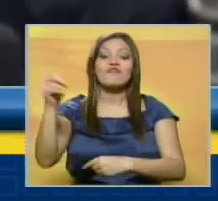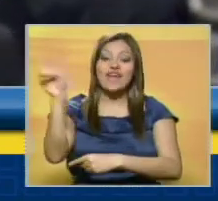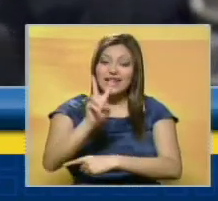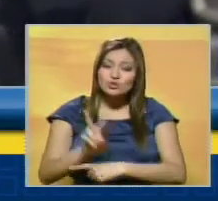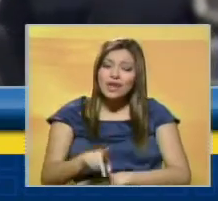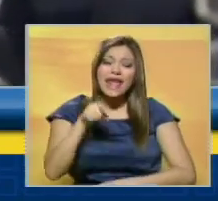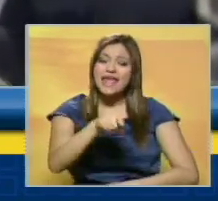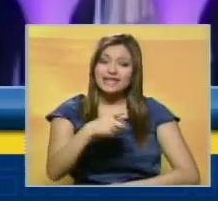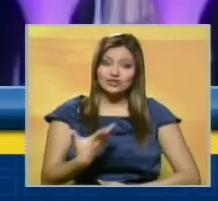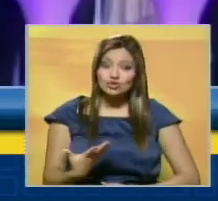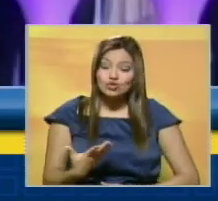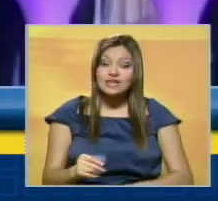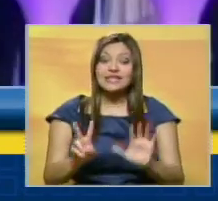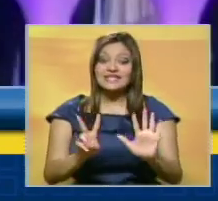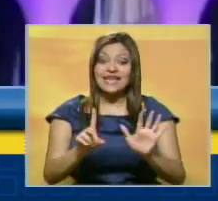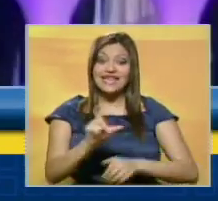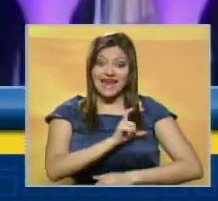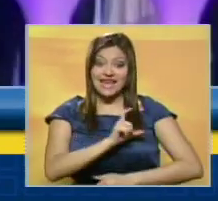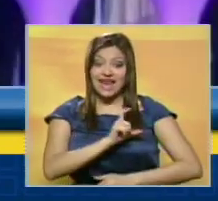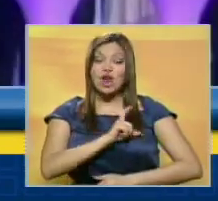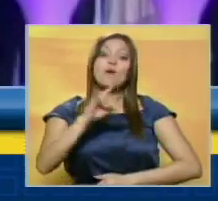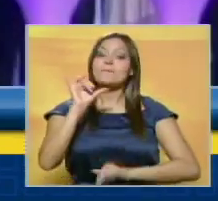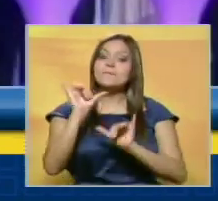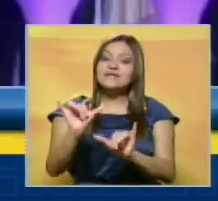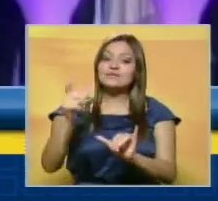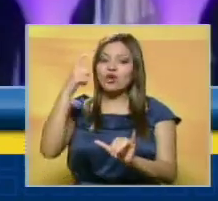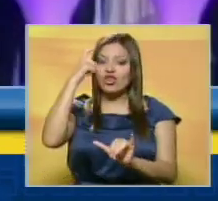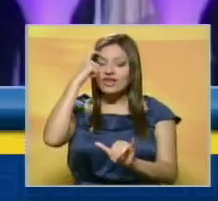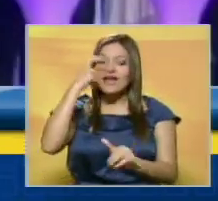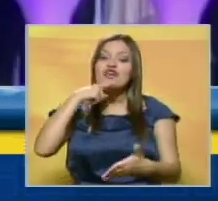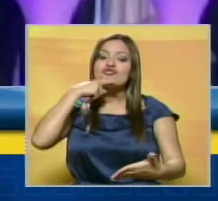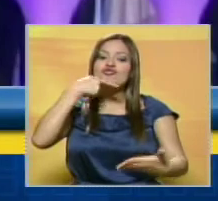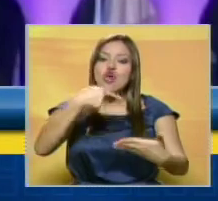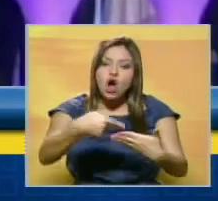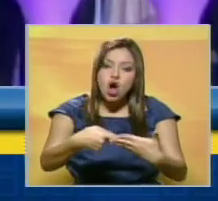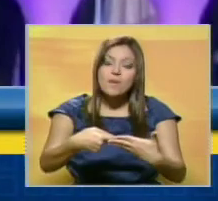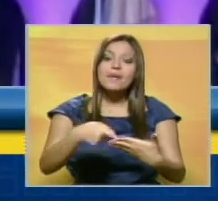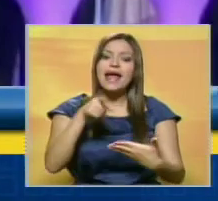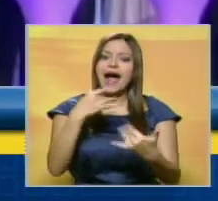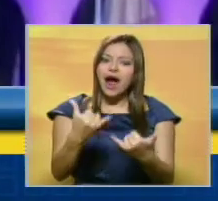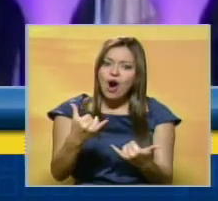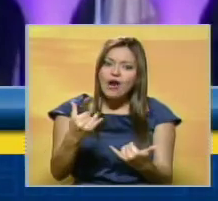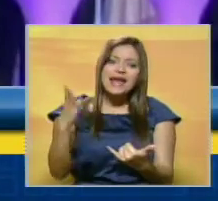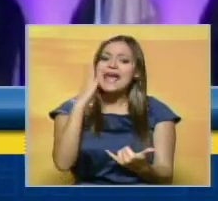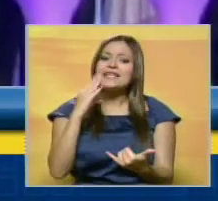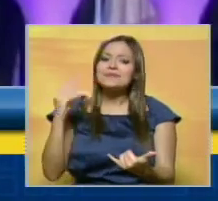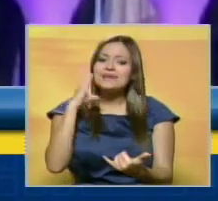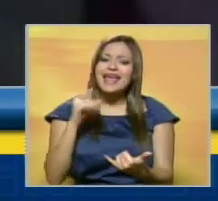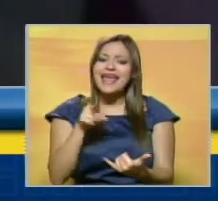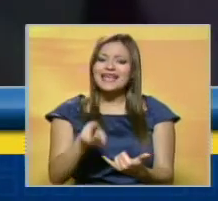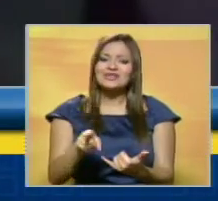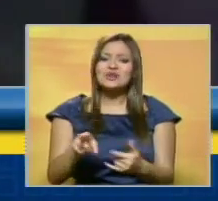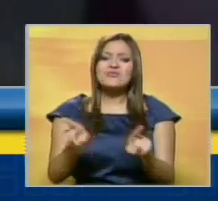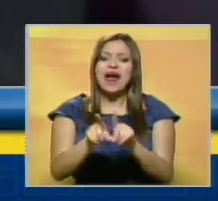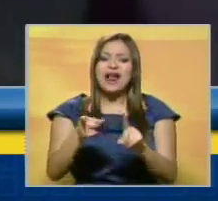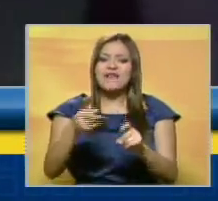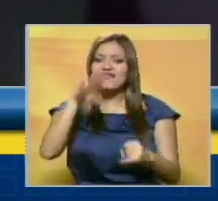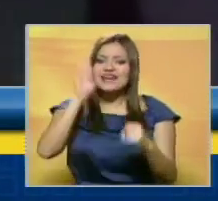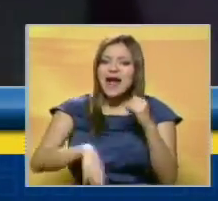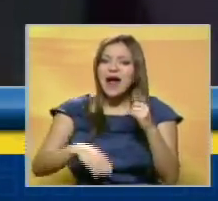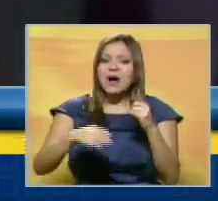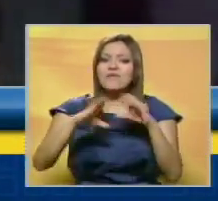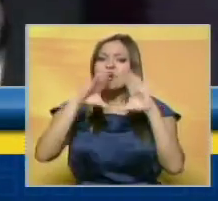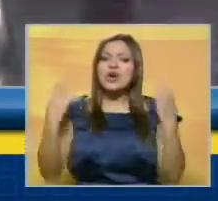Venezuela esto, desde el 7 de enero, el día que anunciaron las nominaciones, se está viviendo como si fuera la final de un mundial de